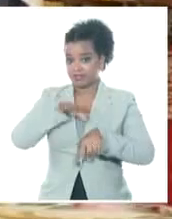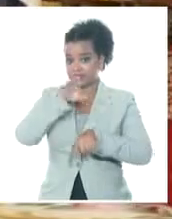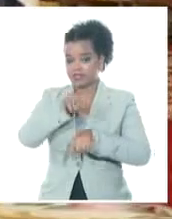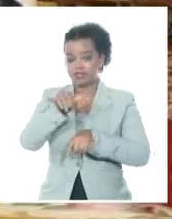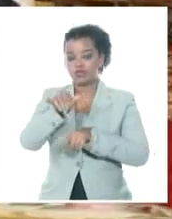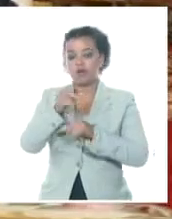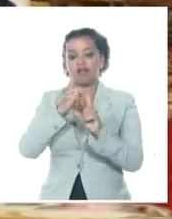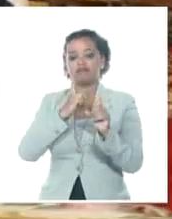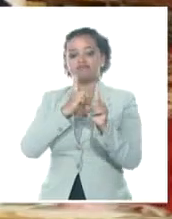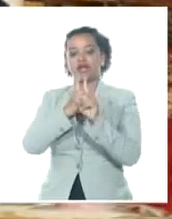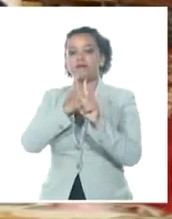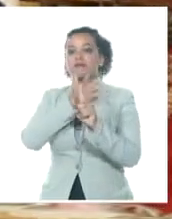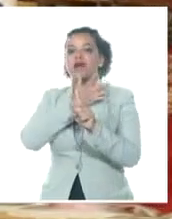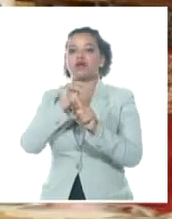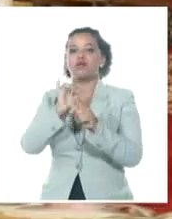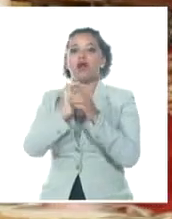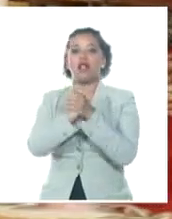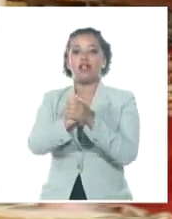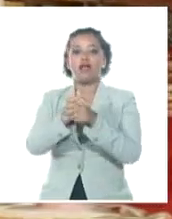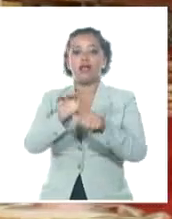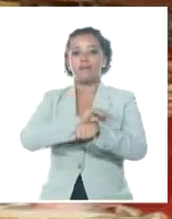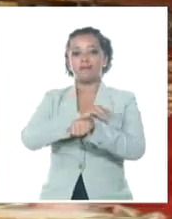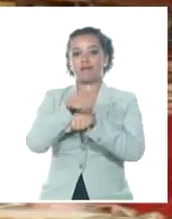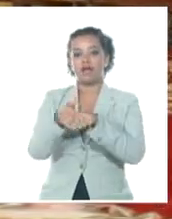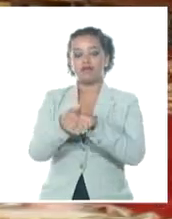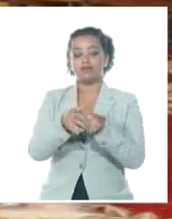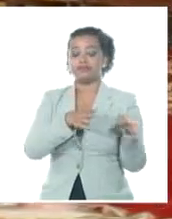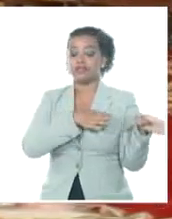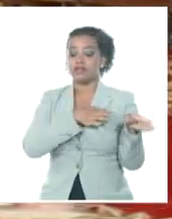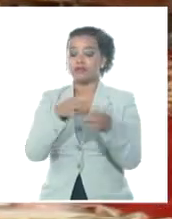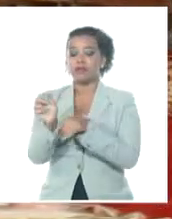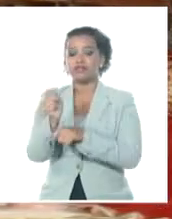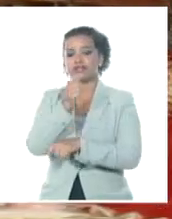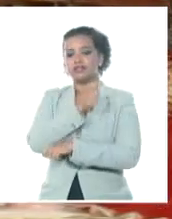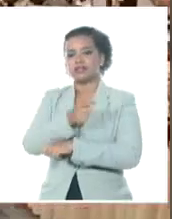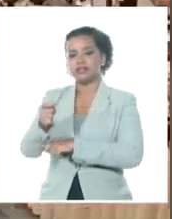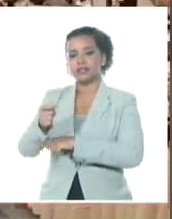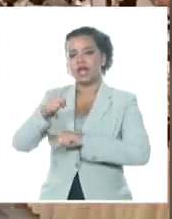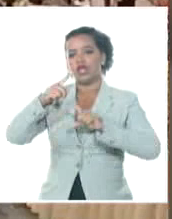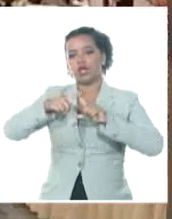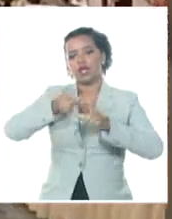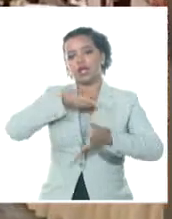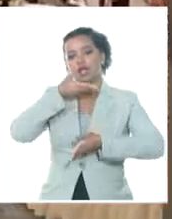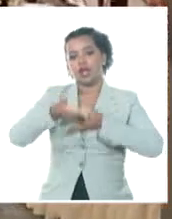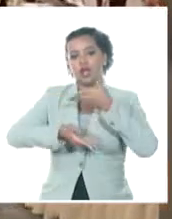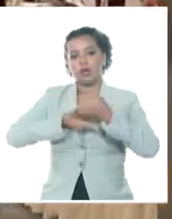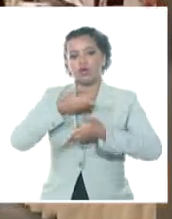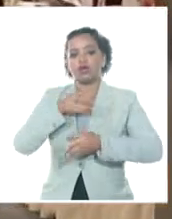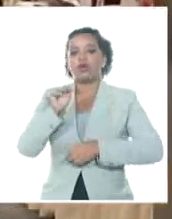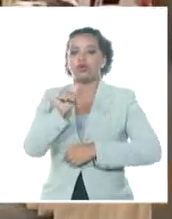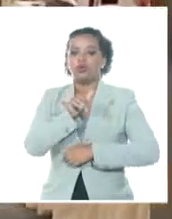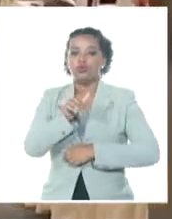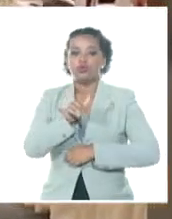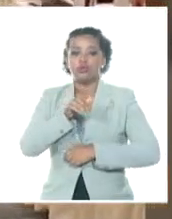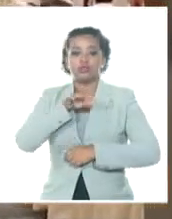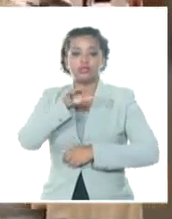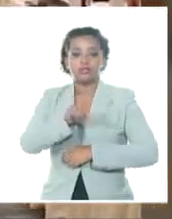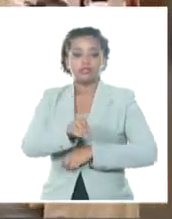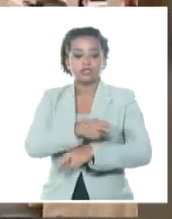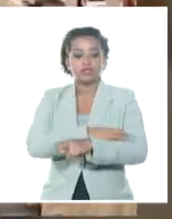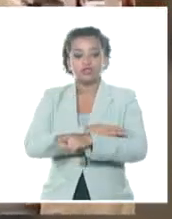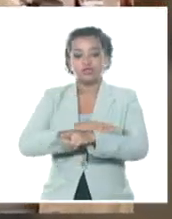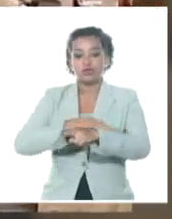hermanos. También intervino en la inauguración del quinto seminario teórico de ambos partidos comunistas y resaltó la trascendencia de la